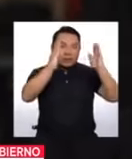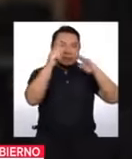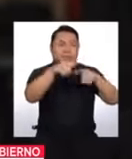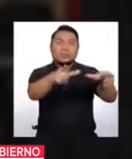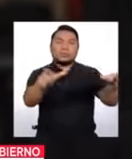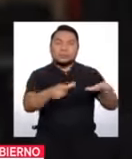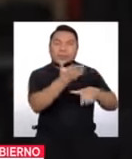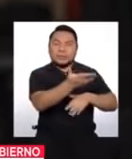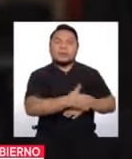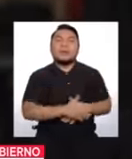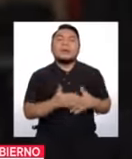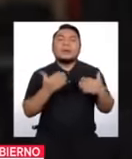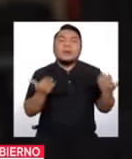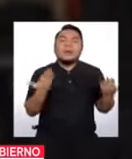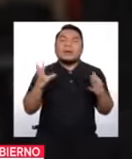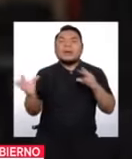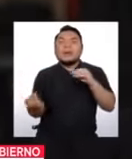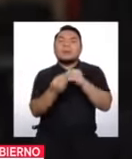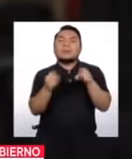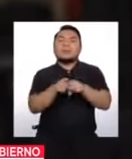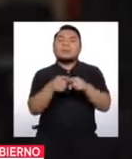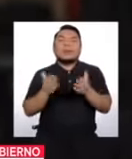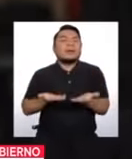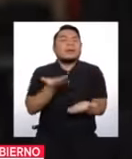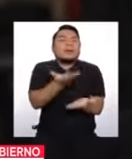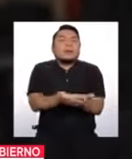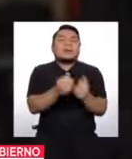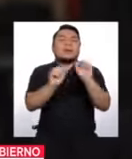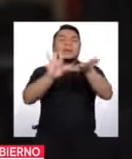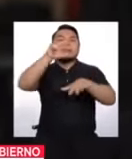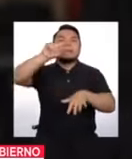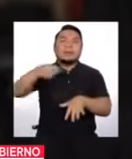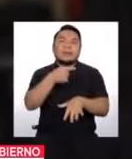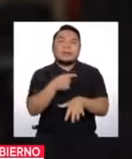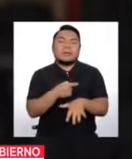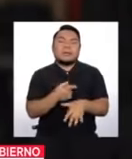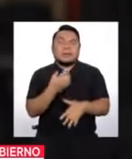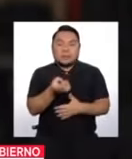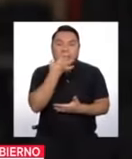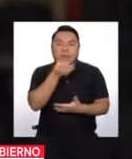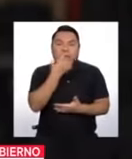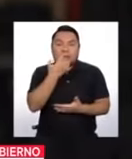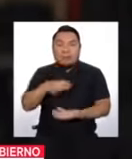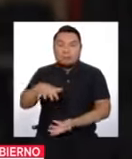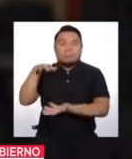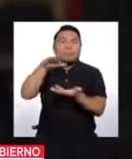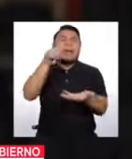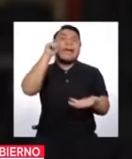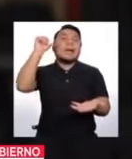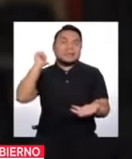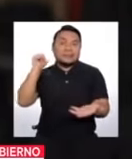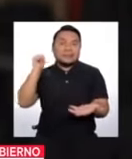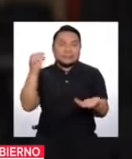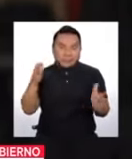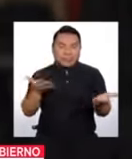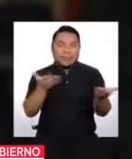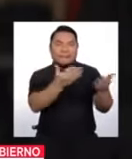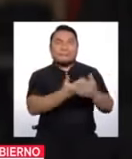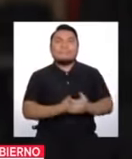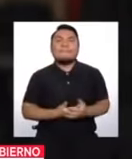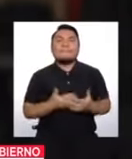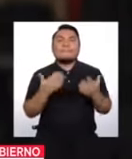zona, y los cuales adicionalmente se les ha entregado 15.000 tabletas de cloroquina, hidroxicloroquina, el día de ayer. Entonces,